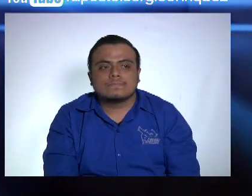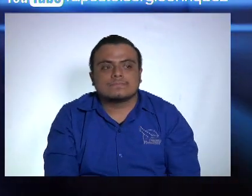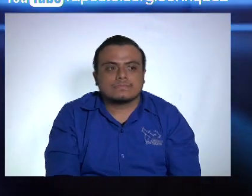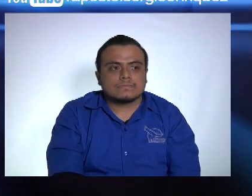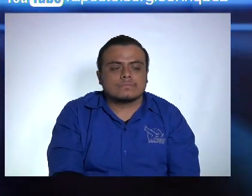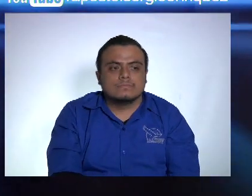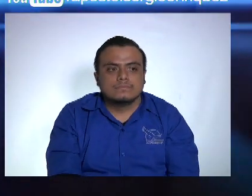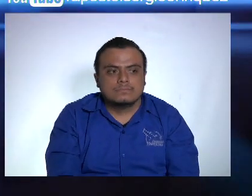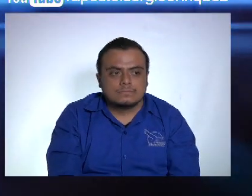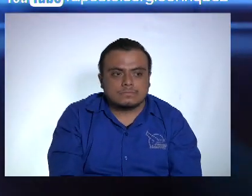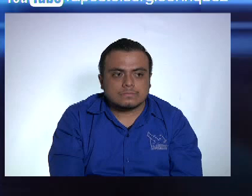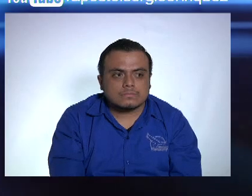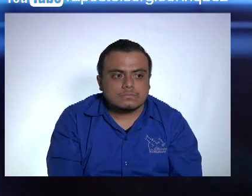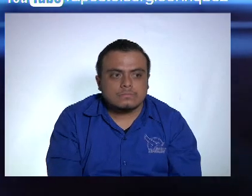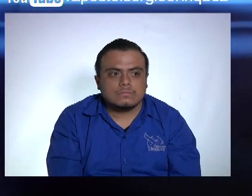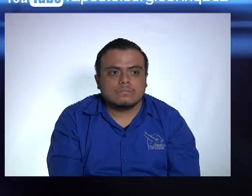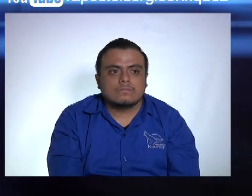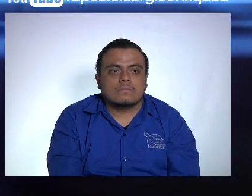Pero mira, hermano,